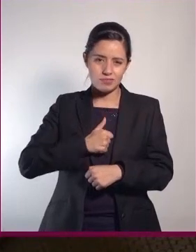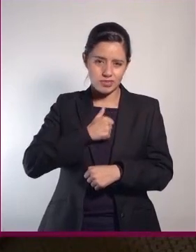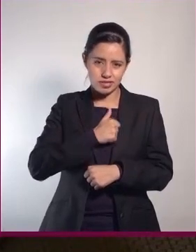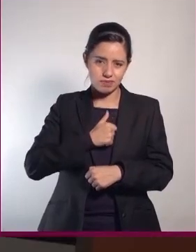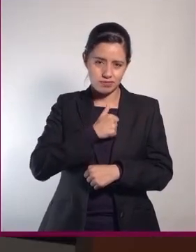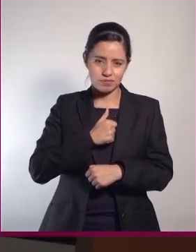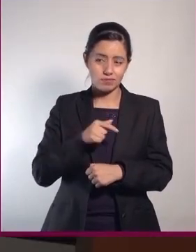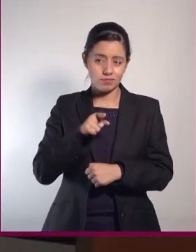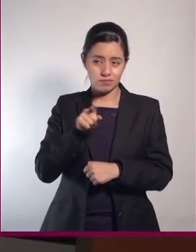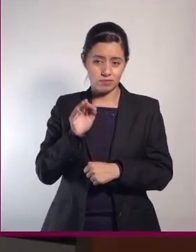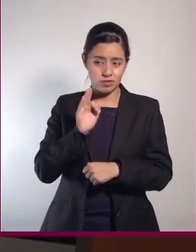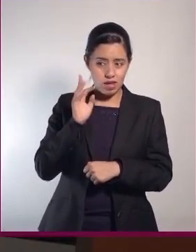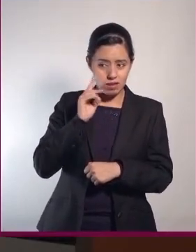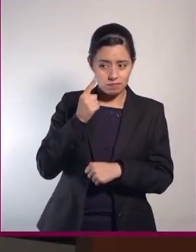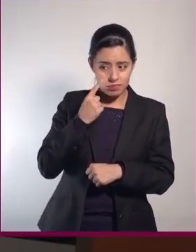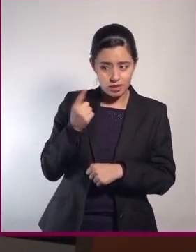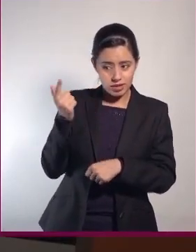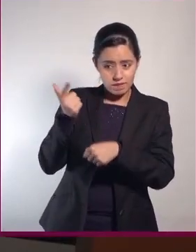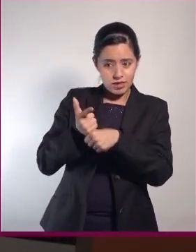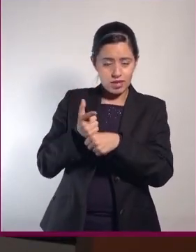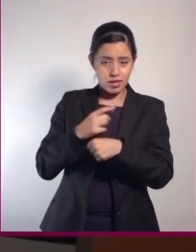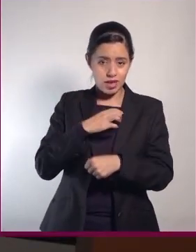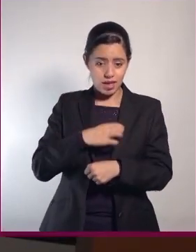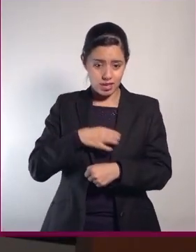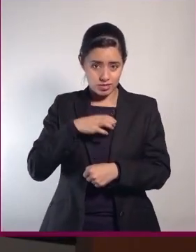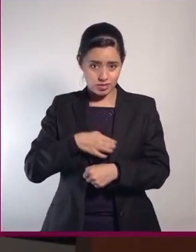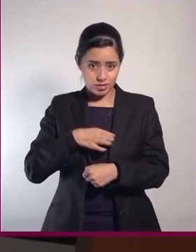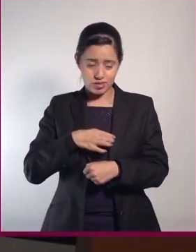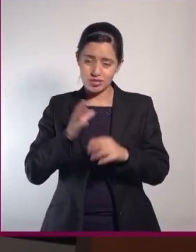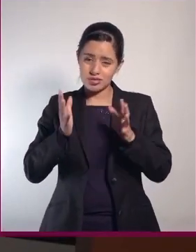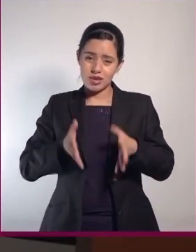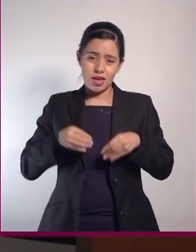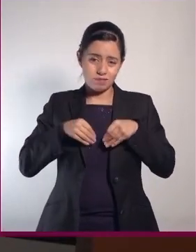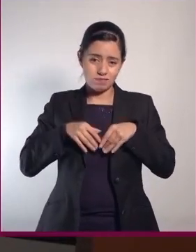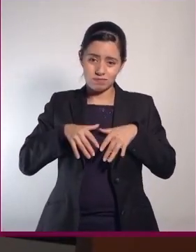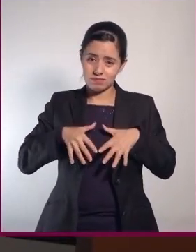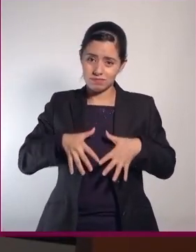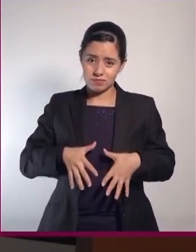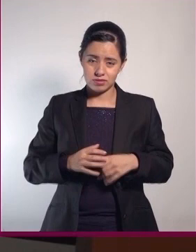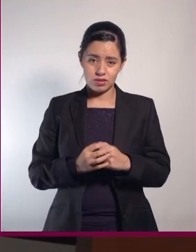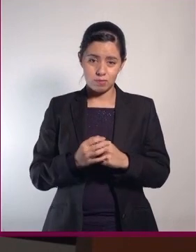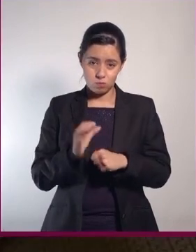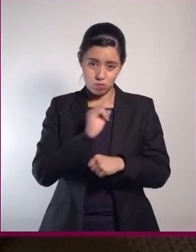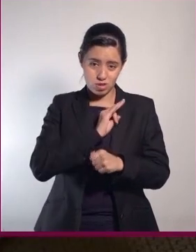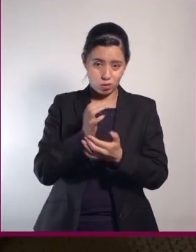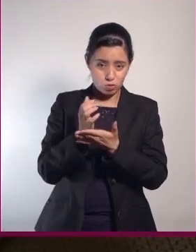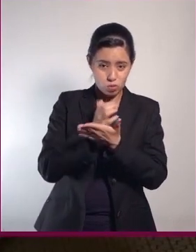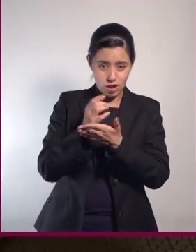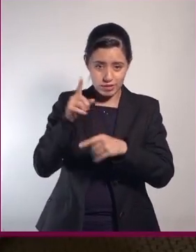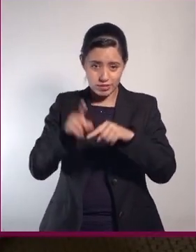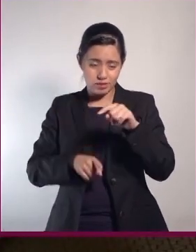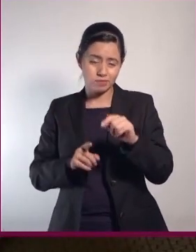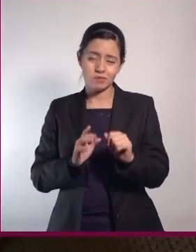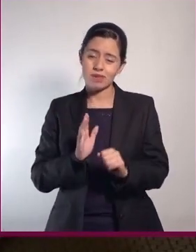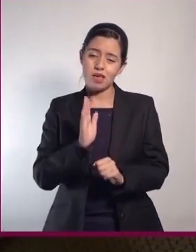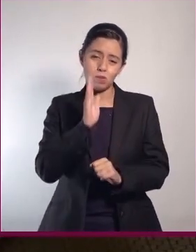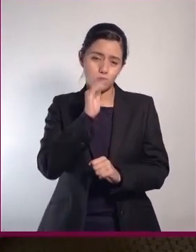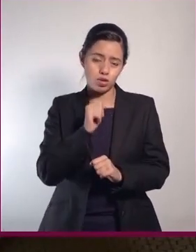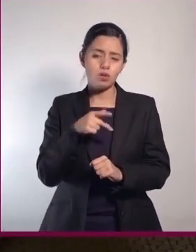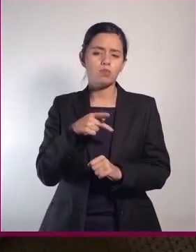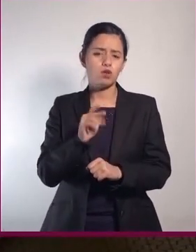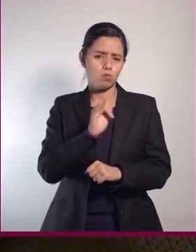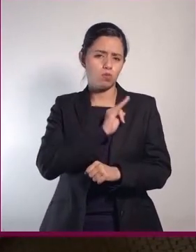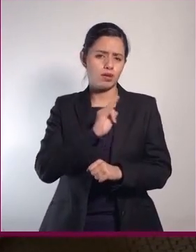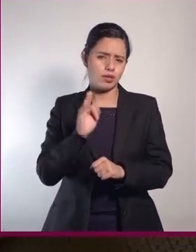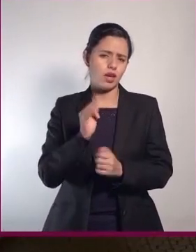curativo. Sin embargo, los tratamientos van a permitir que yo viva más y viva mejor. Pueden ser cirugías, es decir,